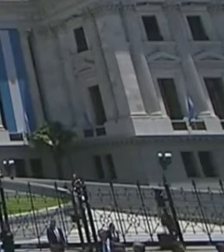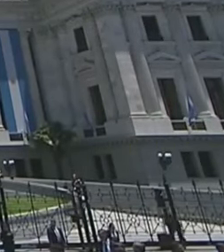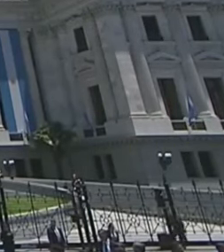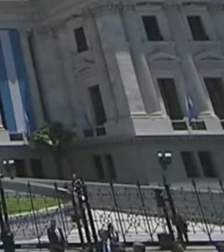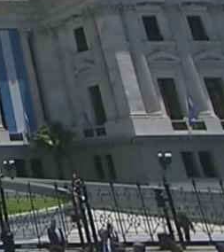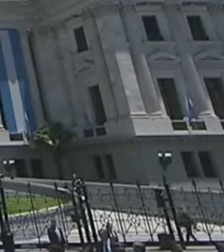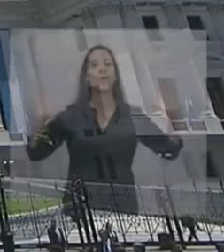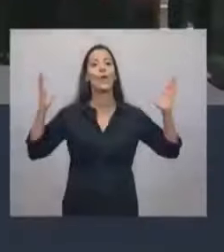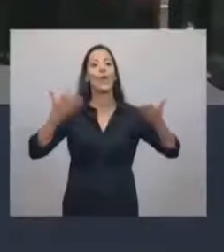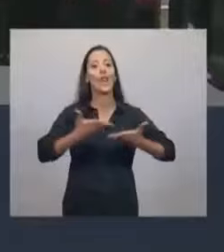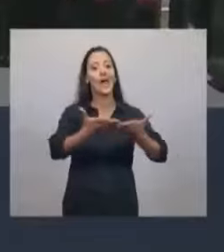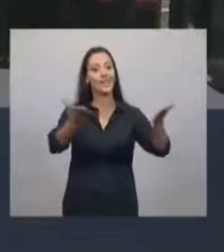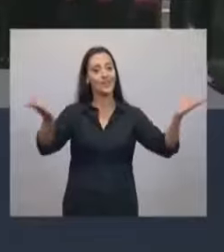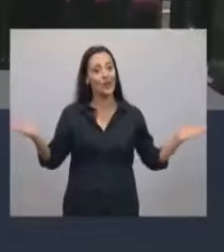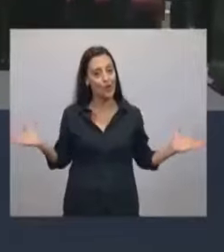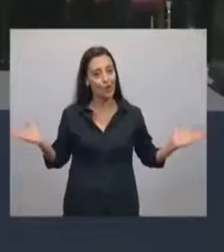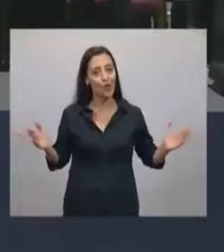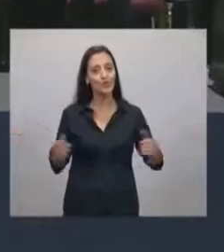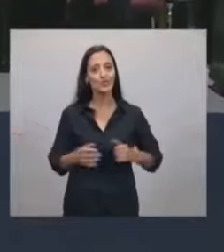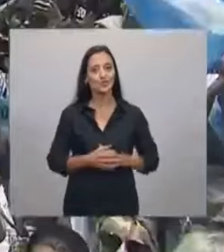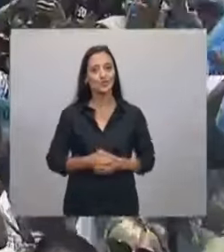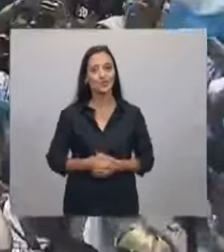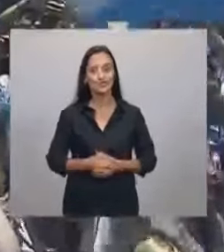Hola a todos. Hola a todos.